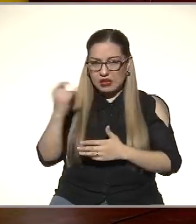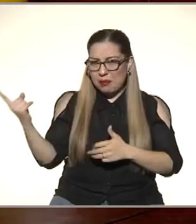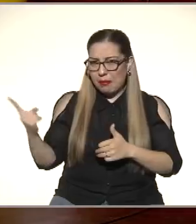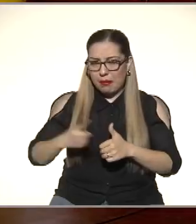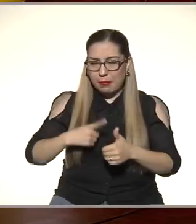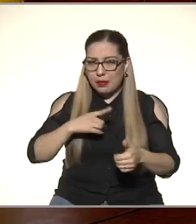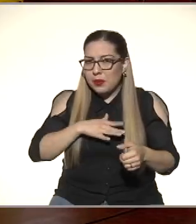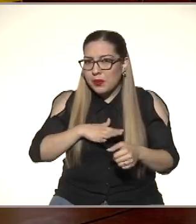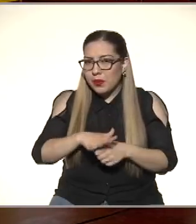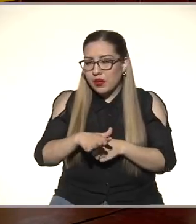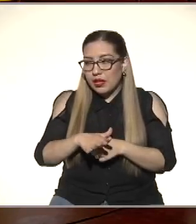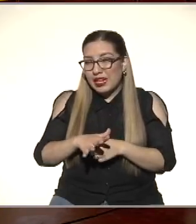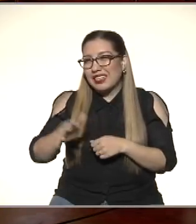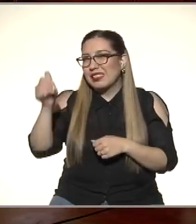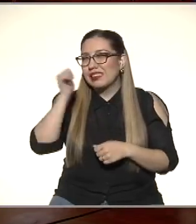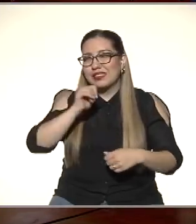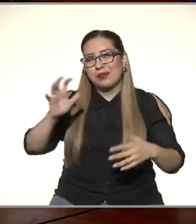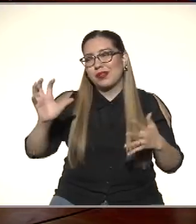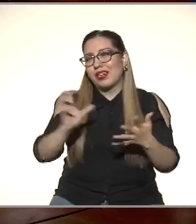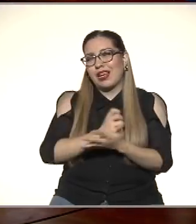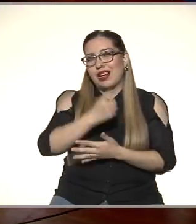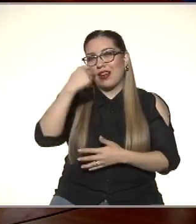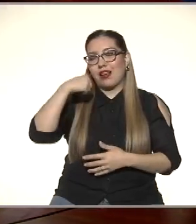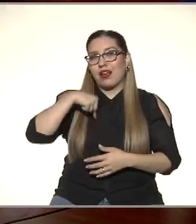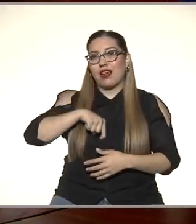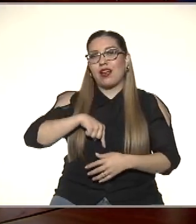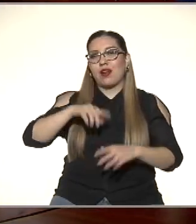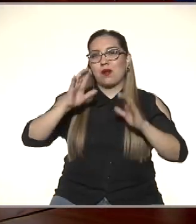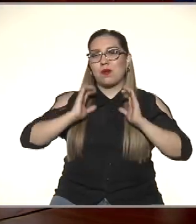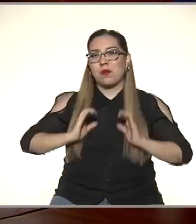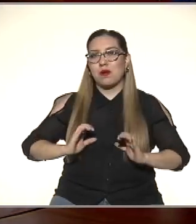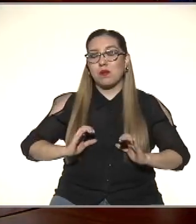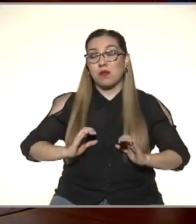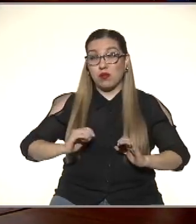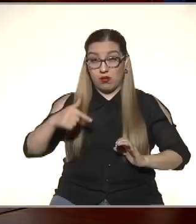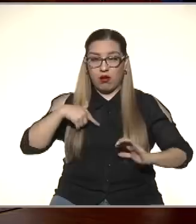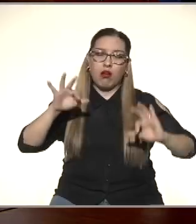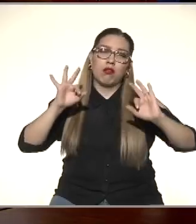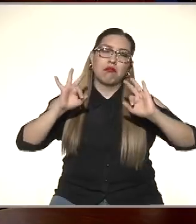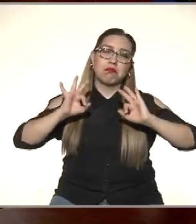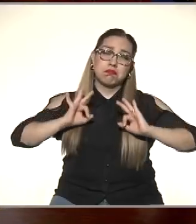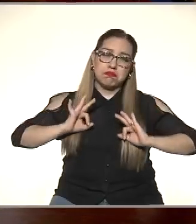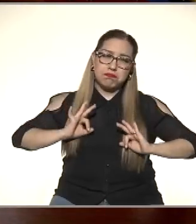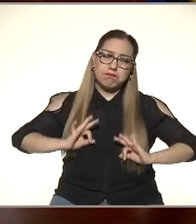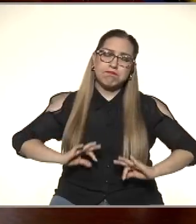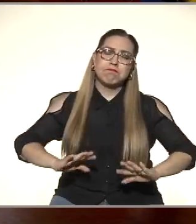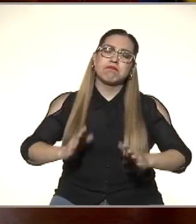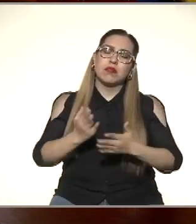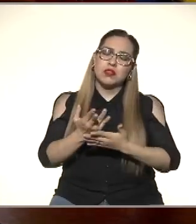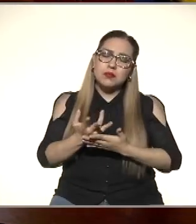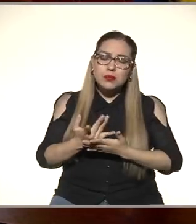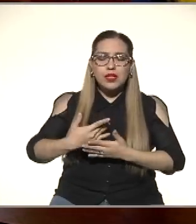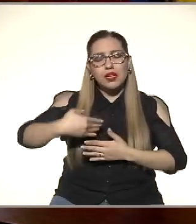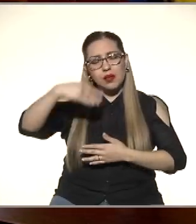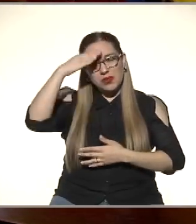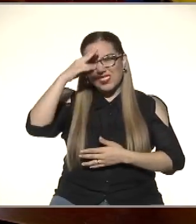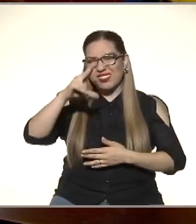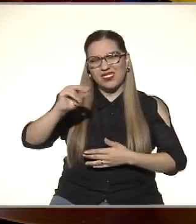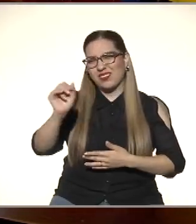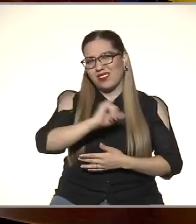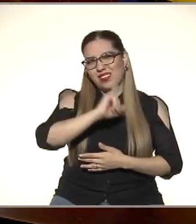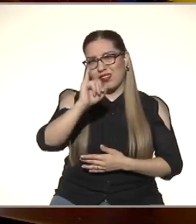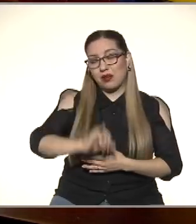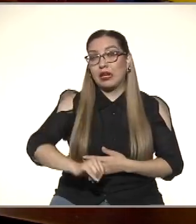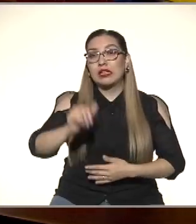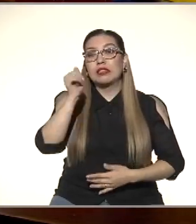instintiva y siempre gana lo instintivo a la mesura, a las palabras mejor pensadas, etcétera. Claro, porque Eso